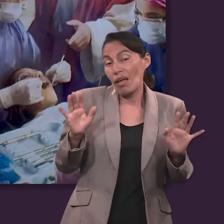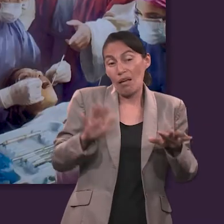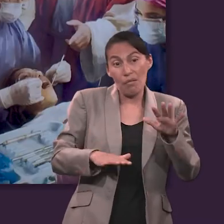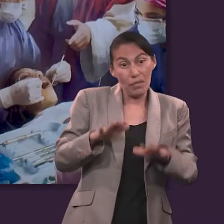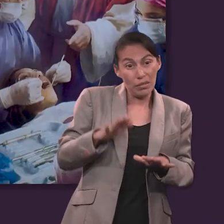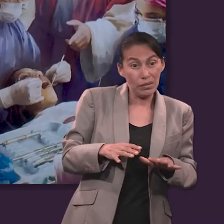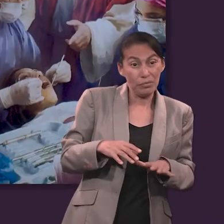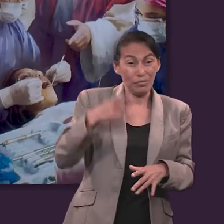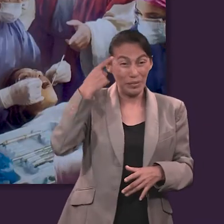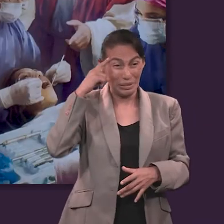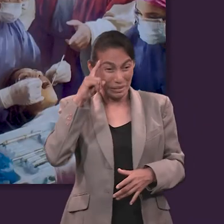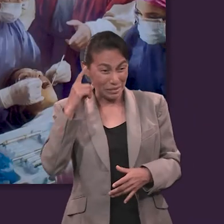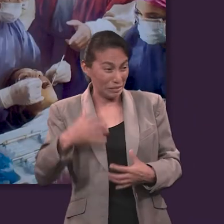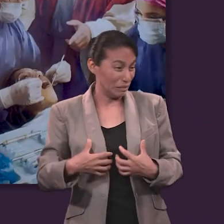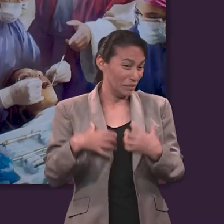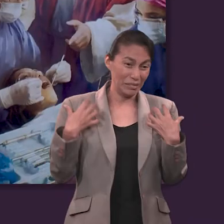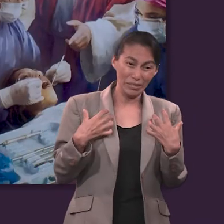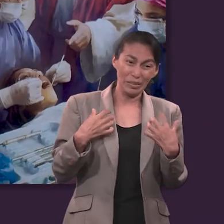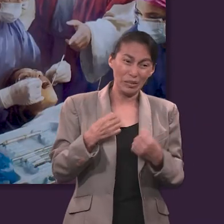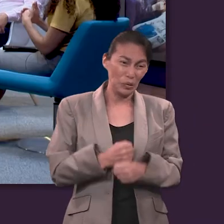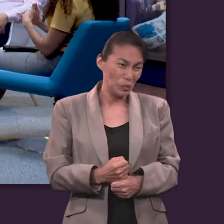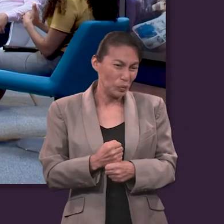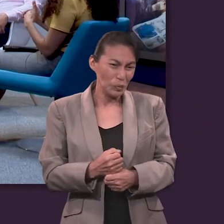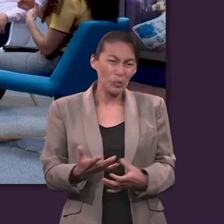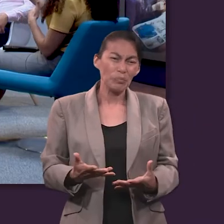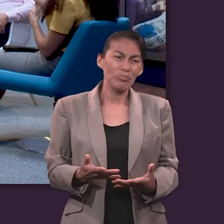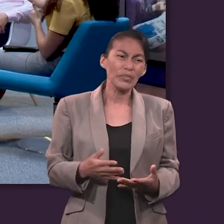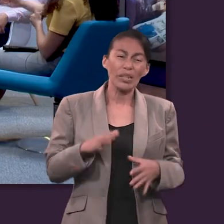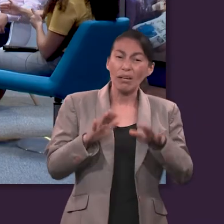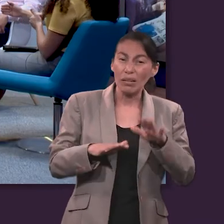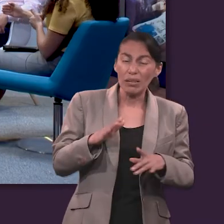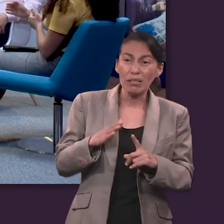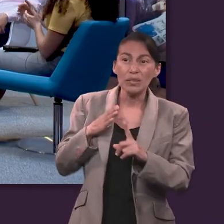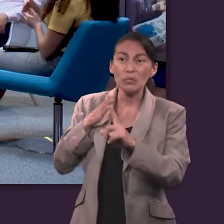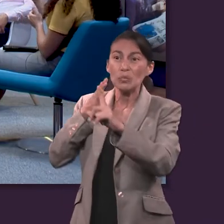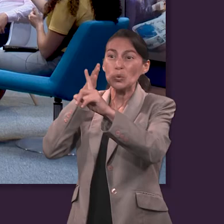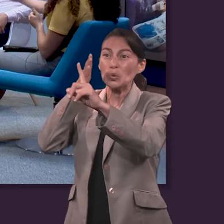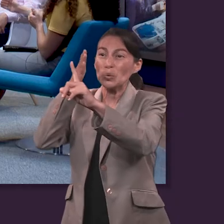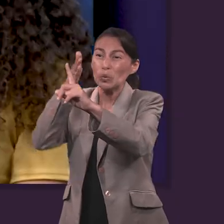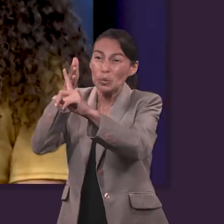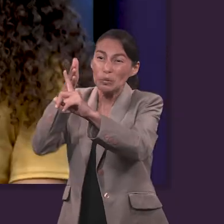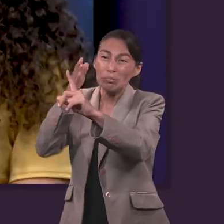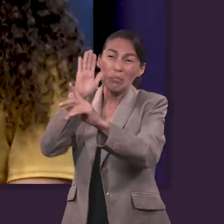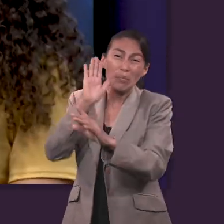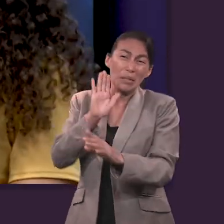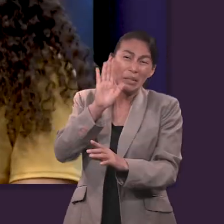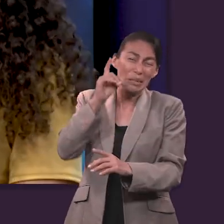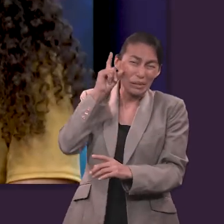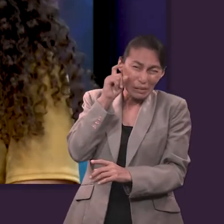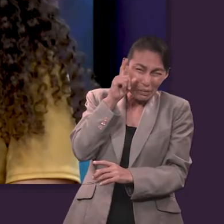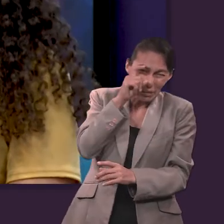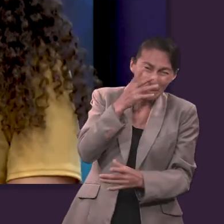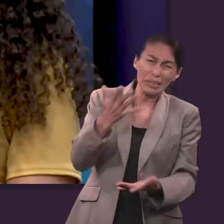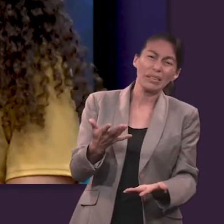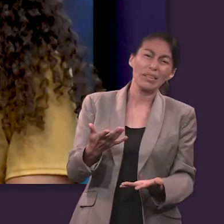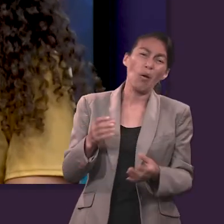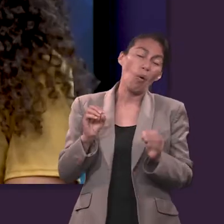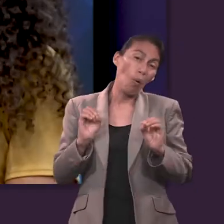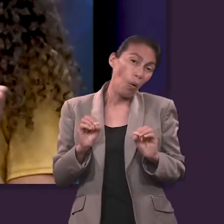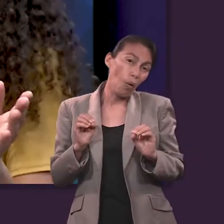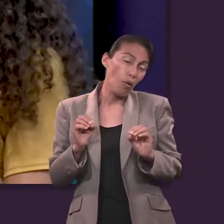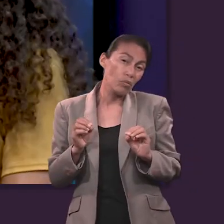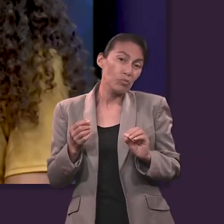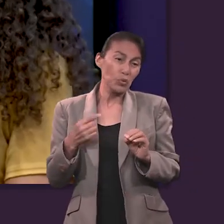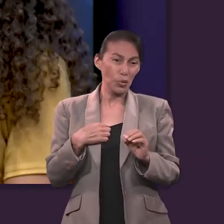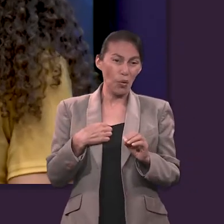podemos frustrar, nos podemos enojar con nosotros mismos porque vemos ese ideal a donde queremos llegar, tal vez muy lejano. O en